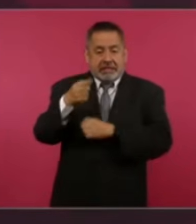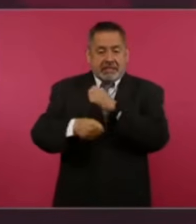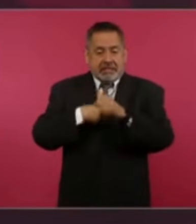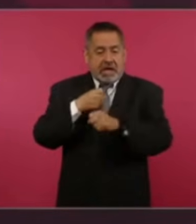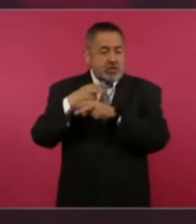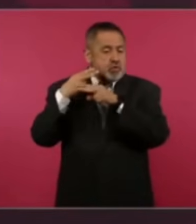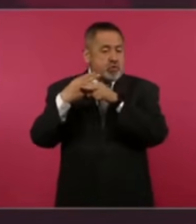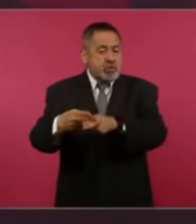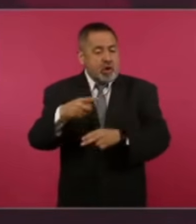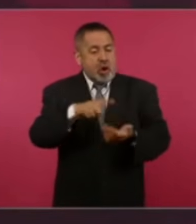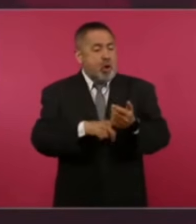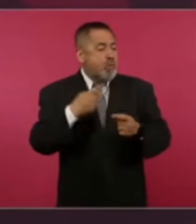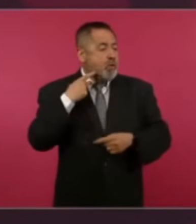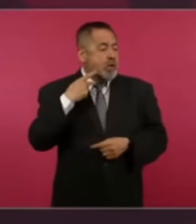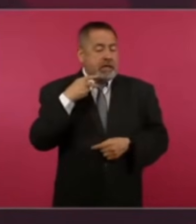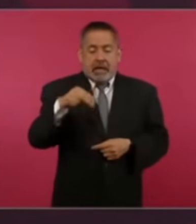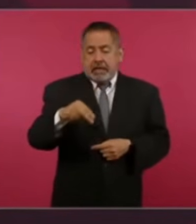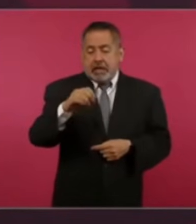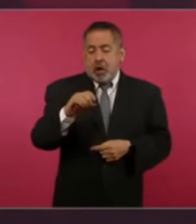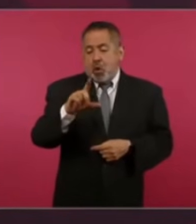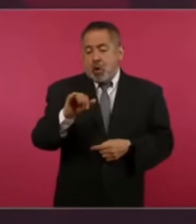de política neoliberal.